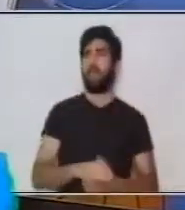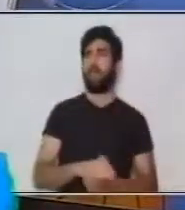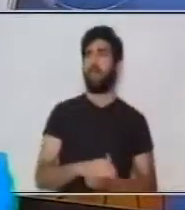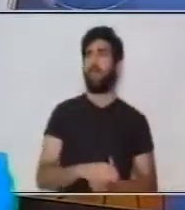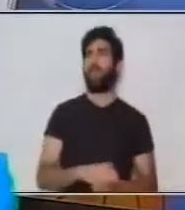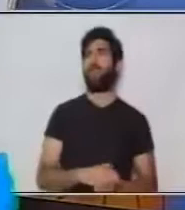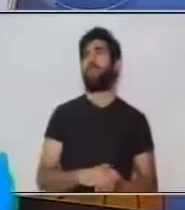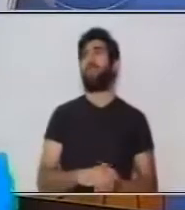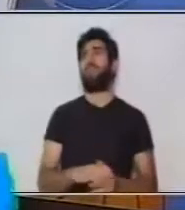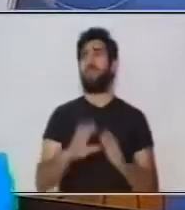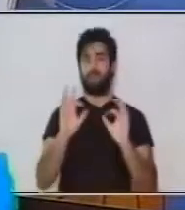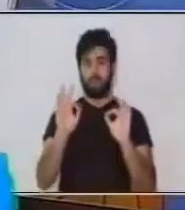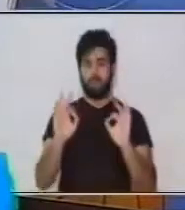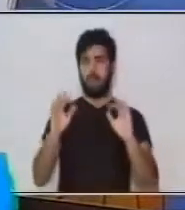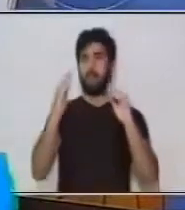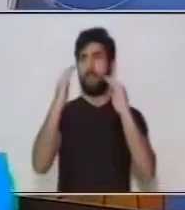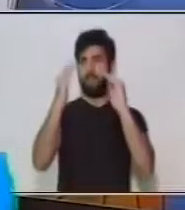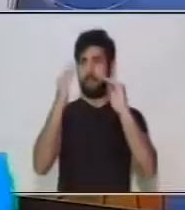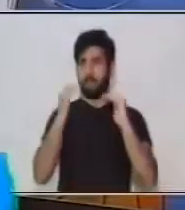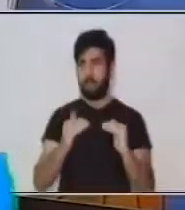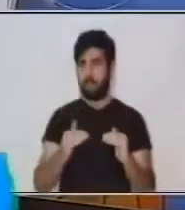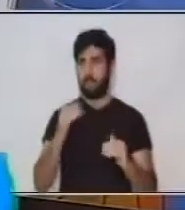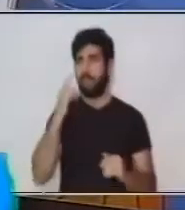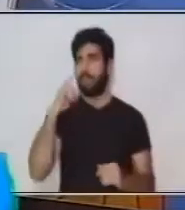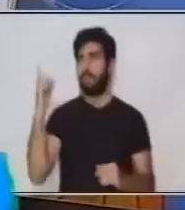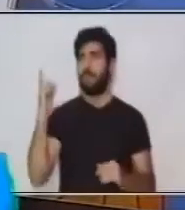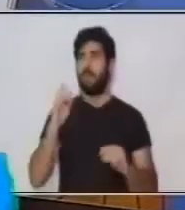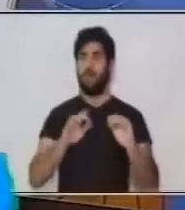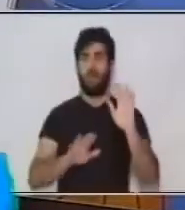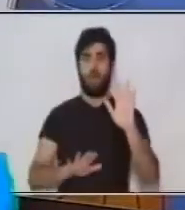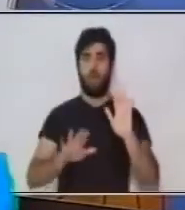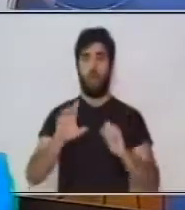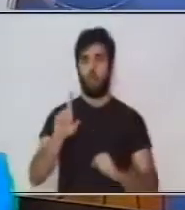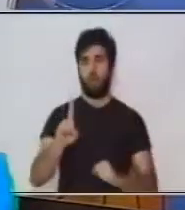ahora veamos en el inciso 11.